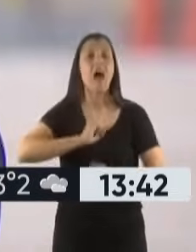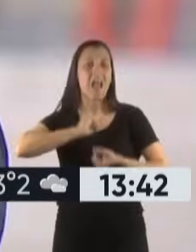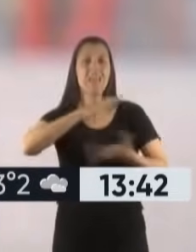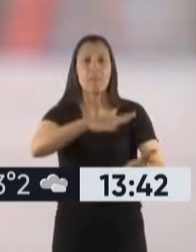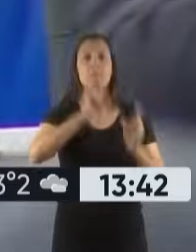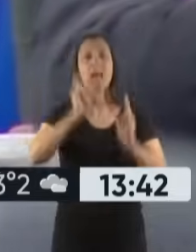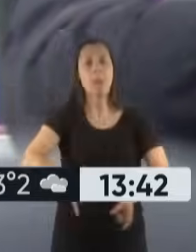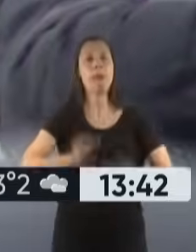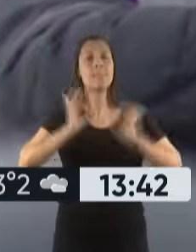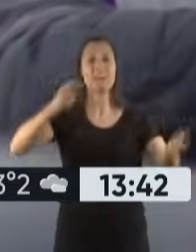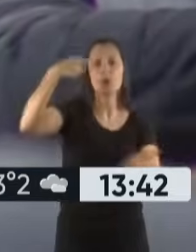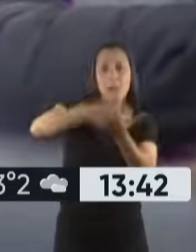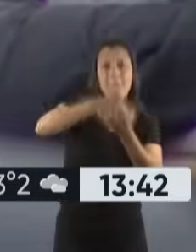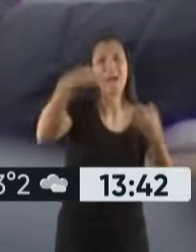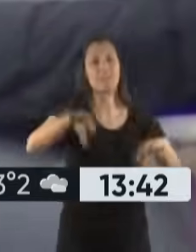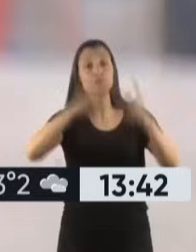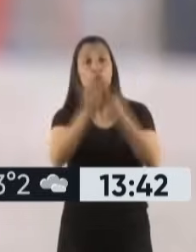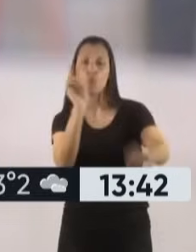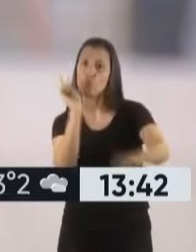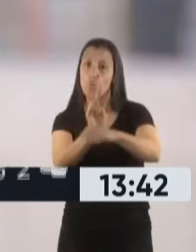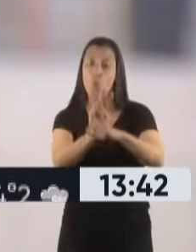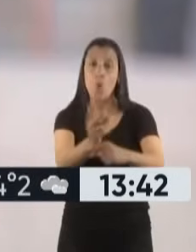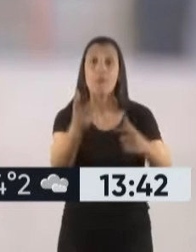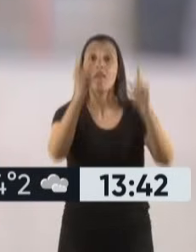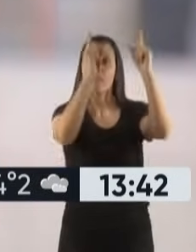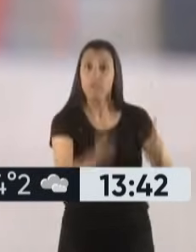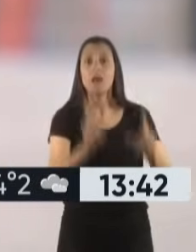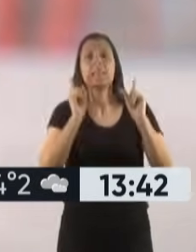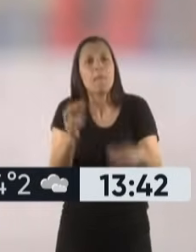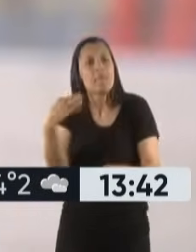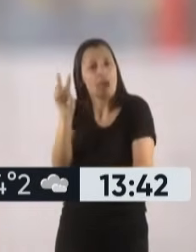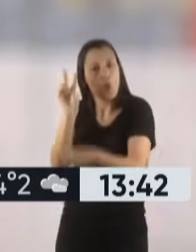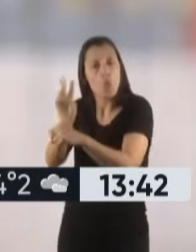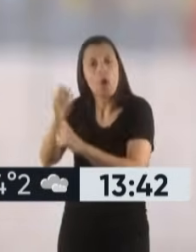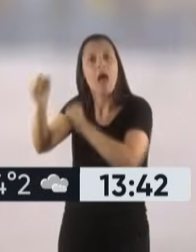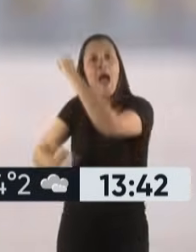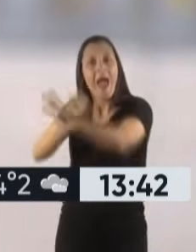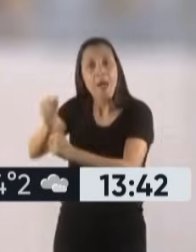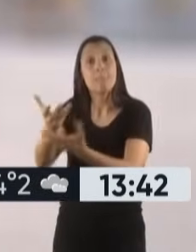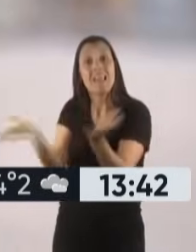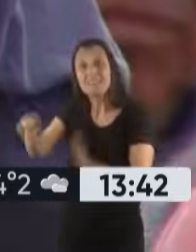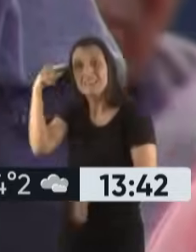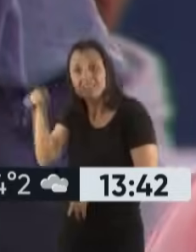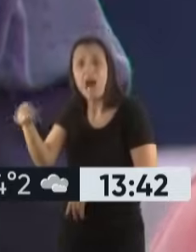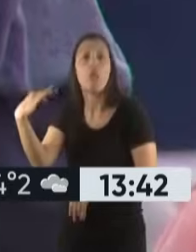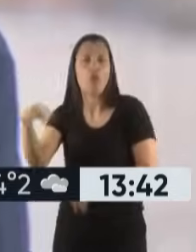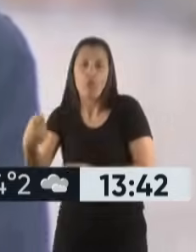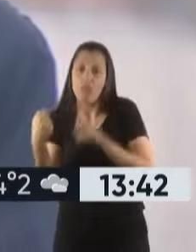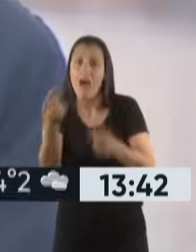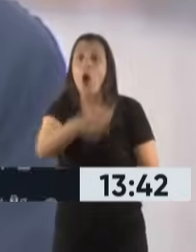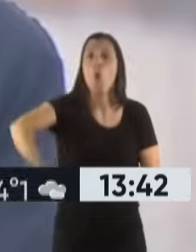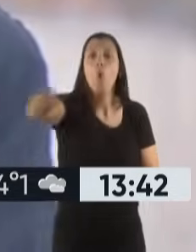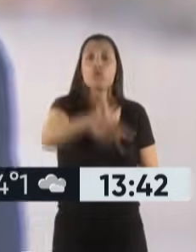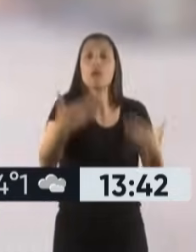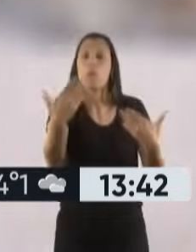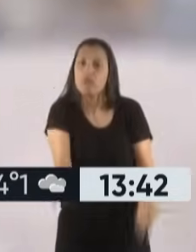a las vacaciones pagas, tienen que defender las empresas del Estado que les permiten tener una carrera